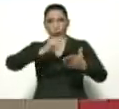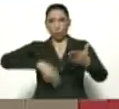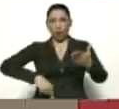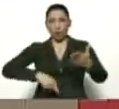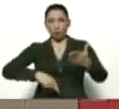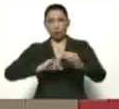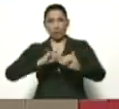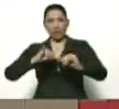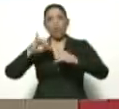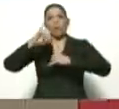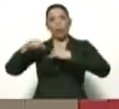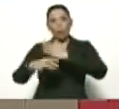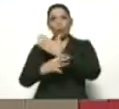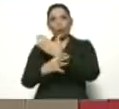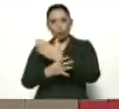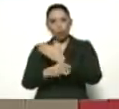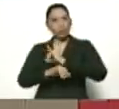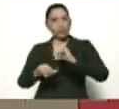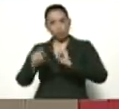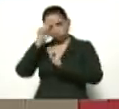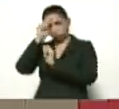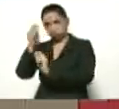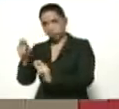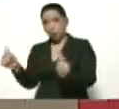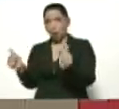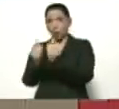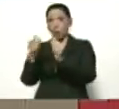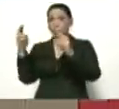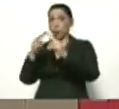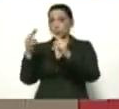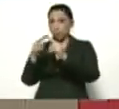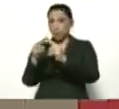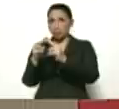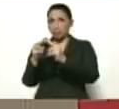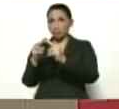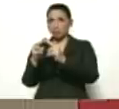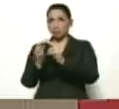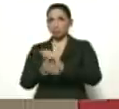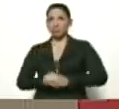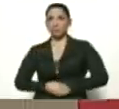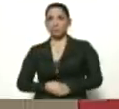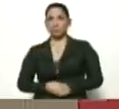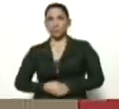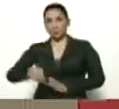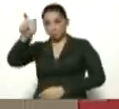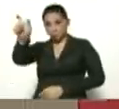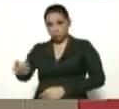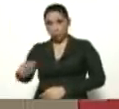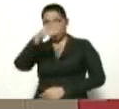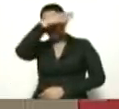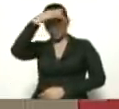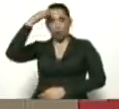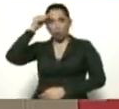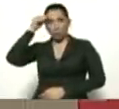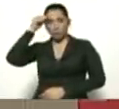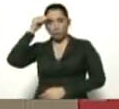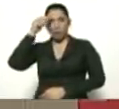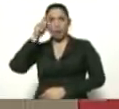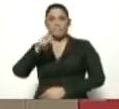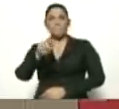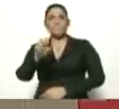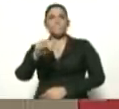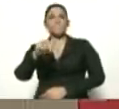guardo había comisionado con el conocimiento de donald trump mike pence